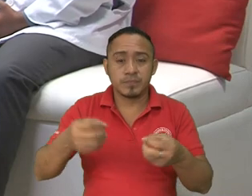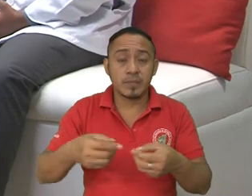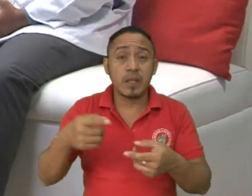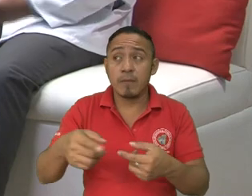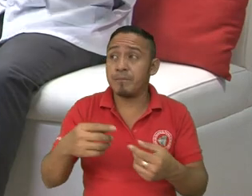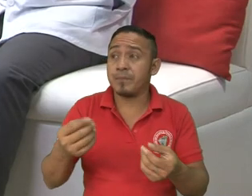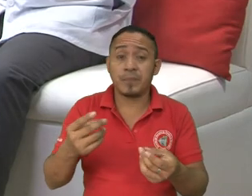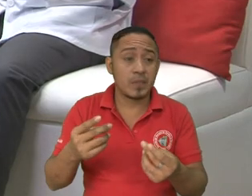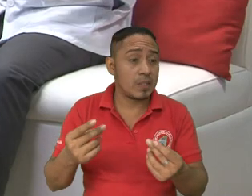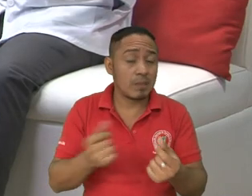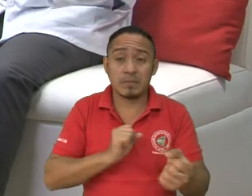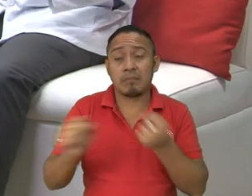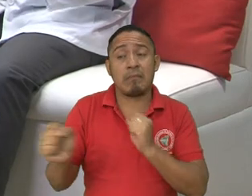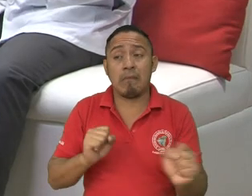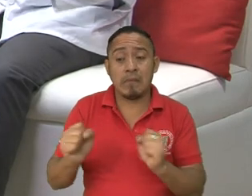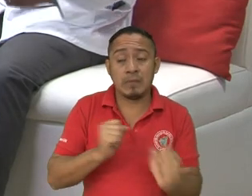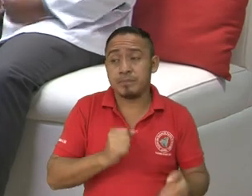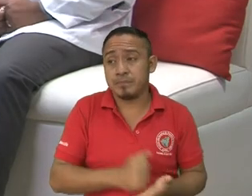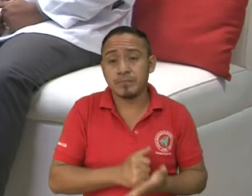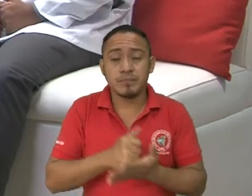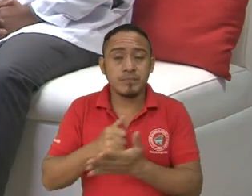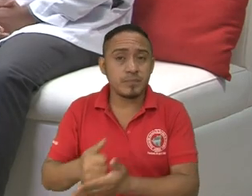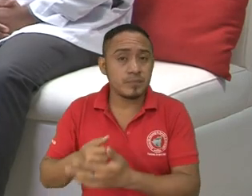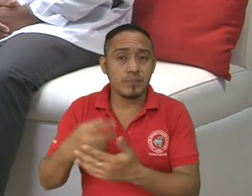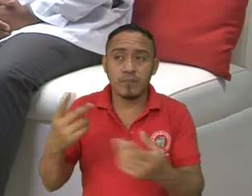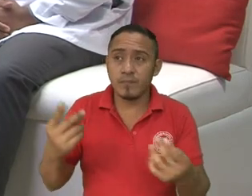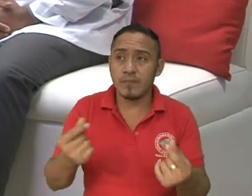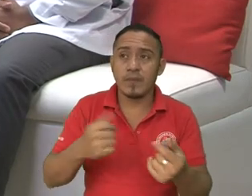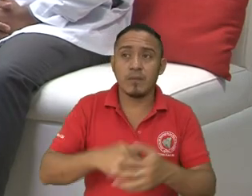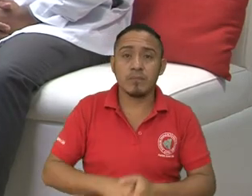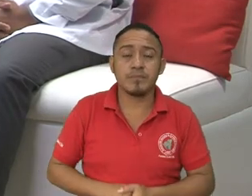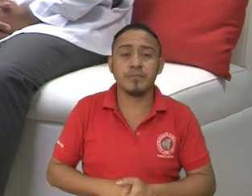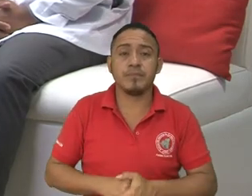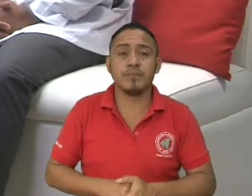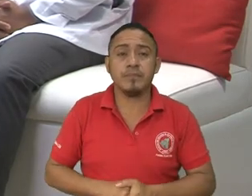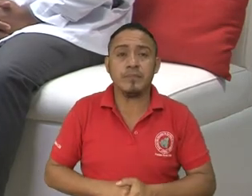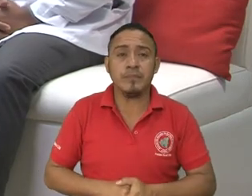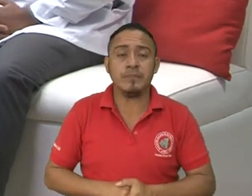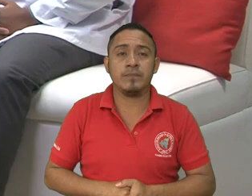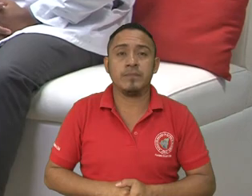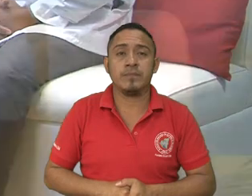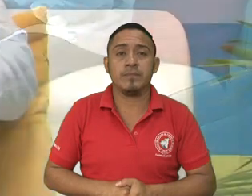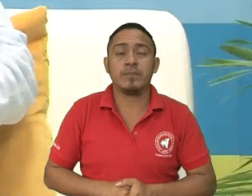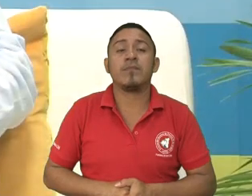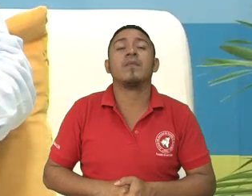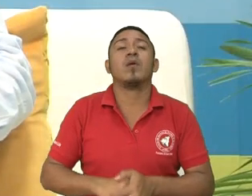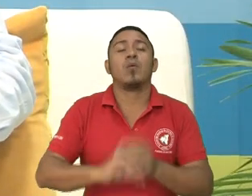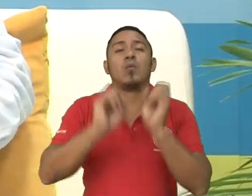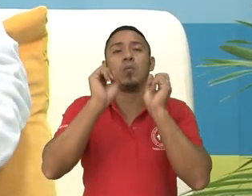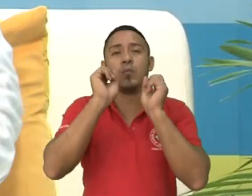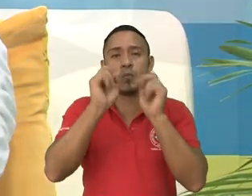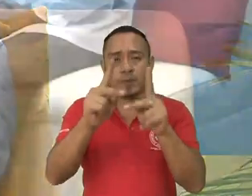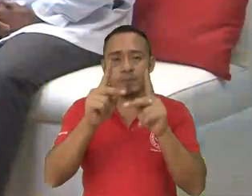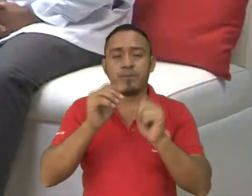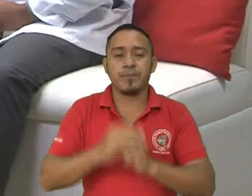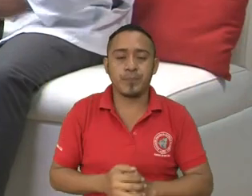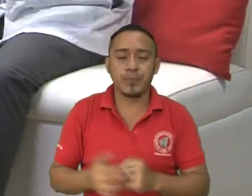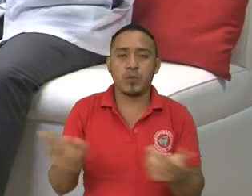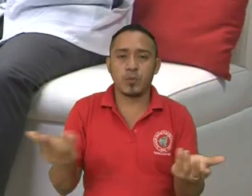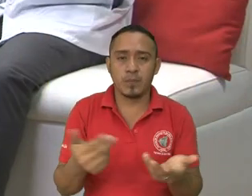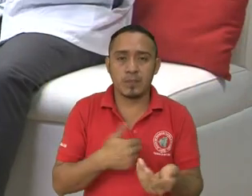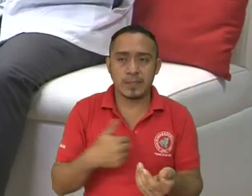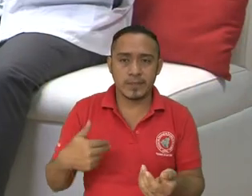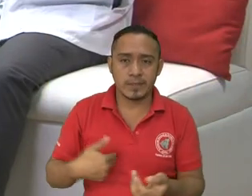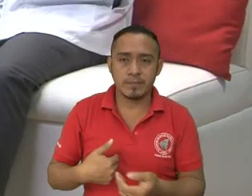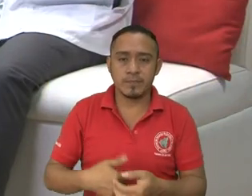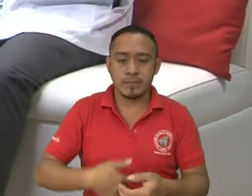Por eso tiene que ser de inmediato, lo más pronto posible. ¿Cómo es en el pecho? Ok, las compresiones se realizan en